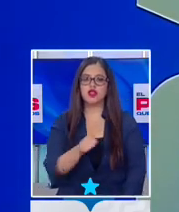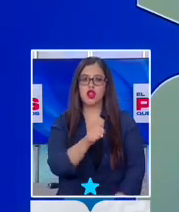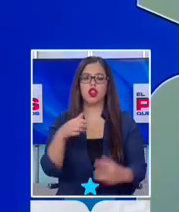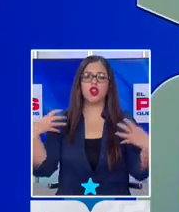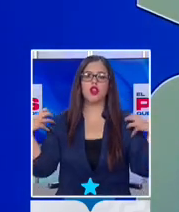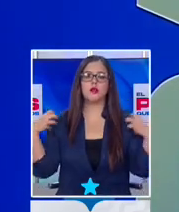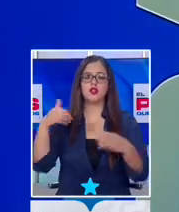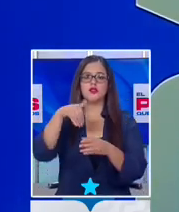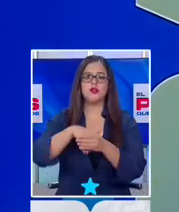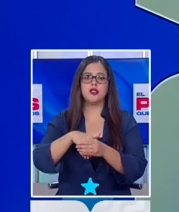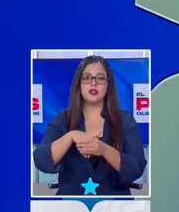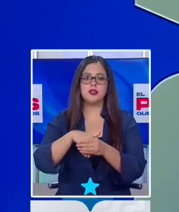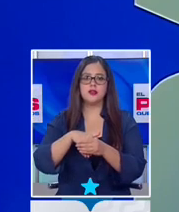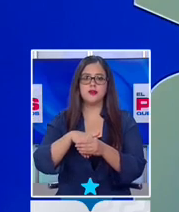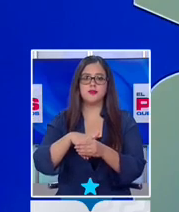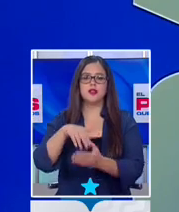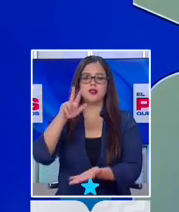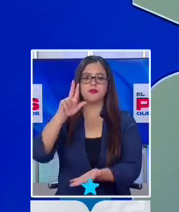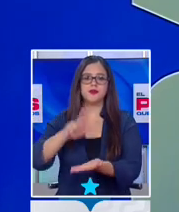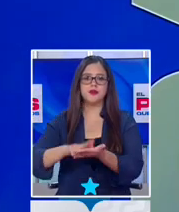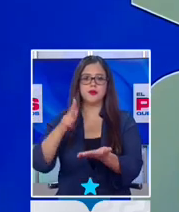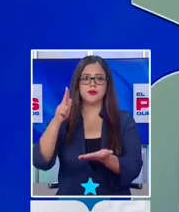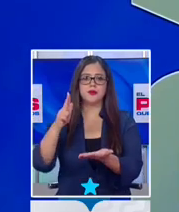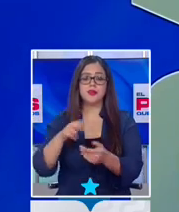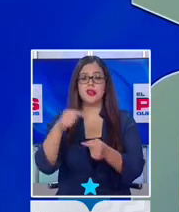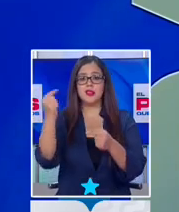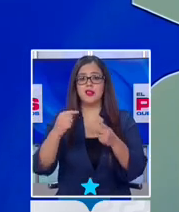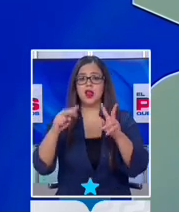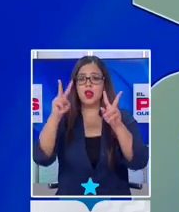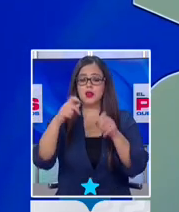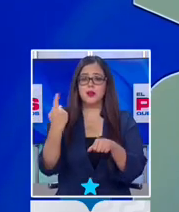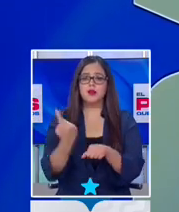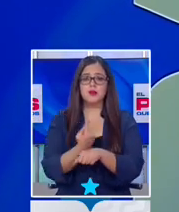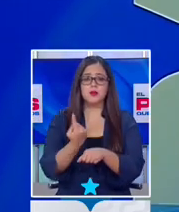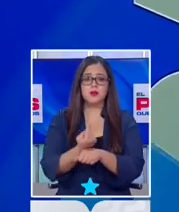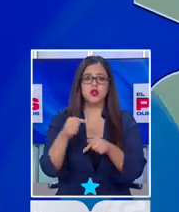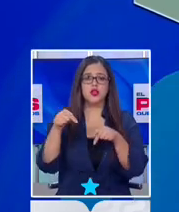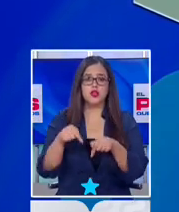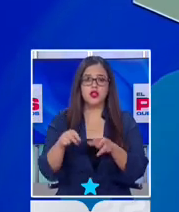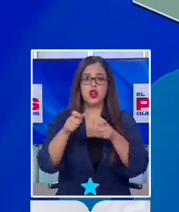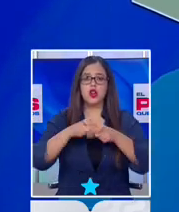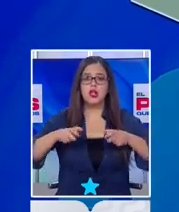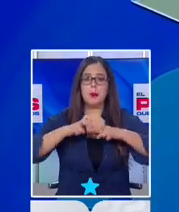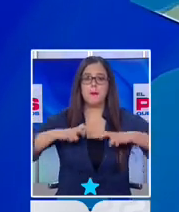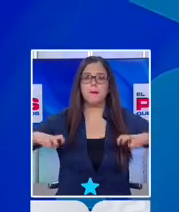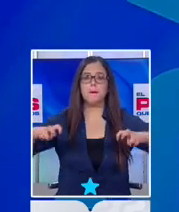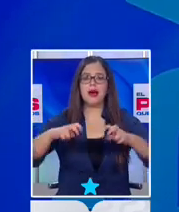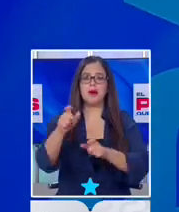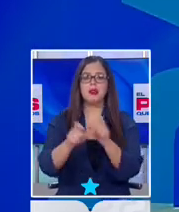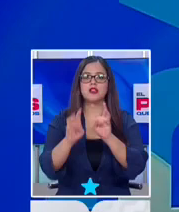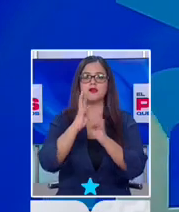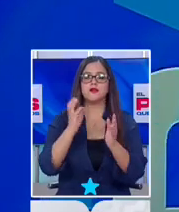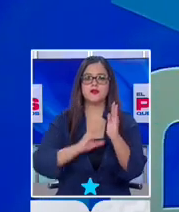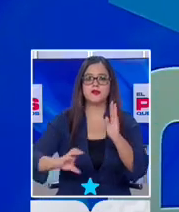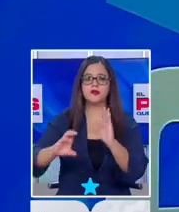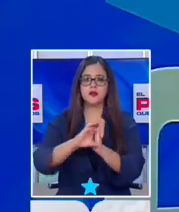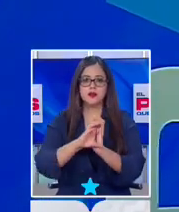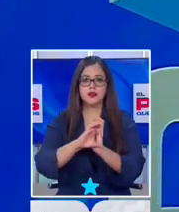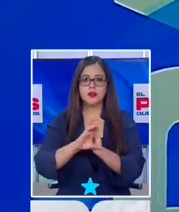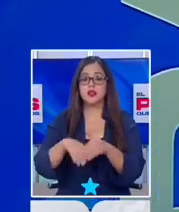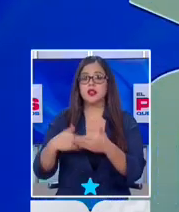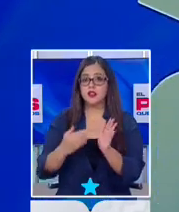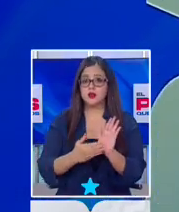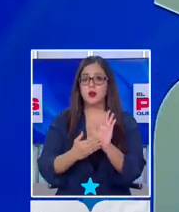votar el plebiscito ratificatorio varios temas que vamos a estar comentando con nuestro panel de convencionales constituyentes que pasamos a